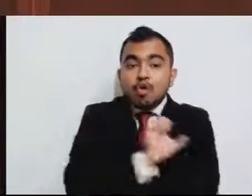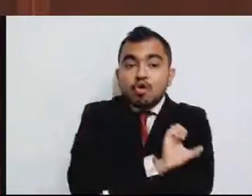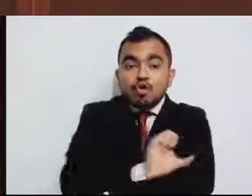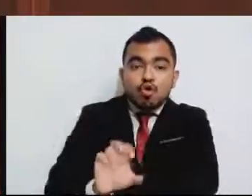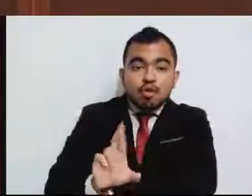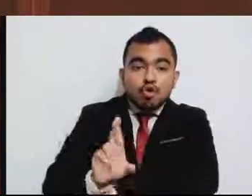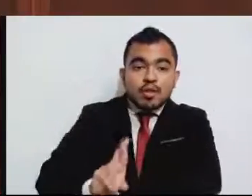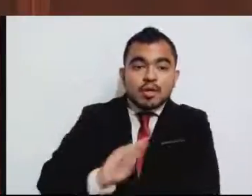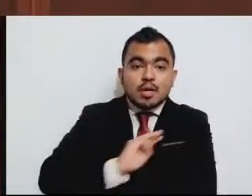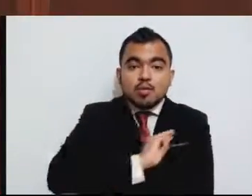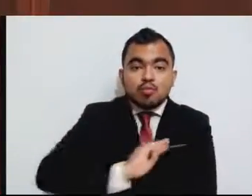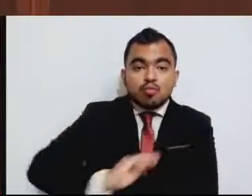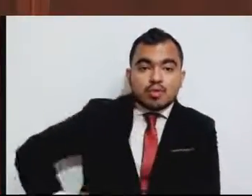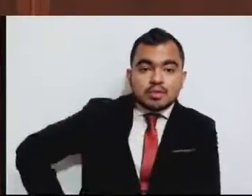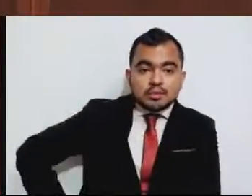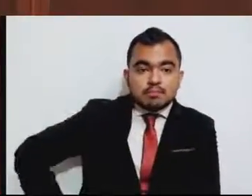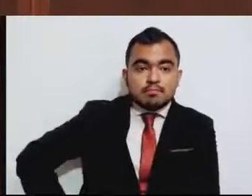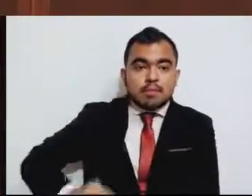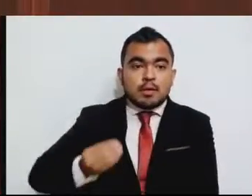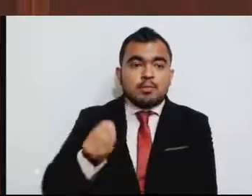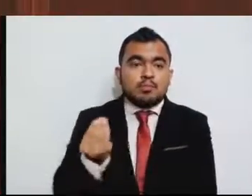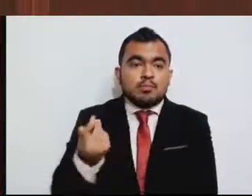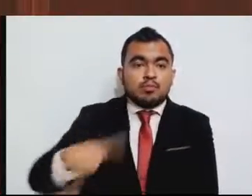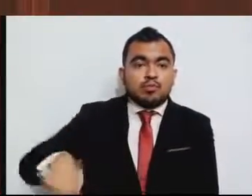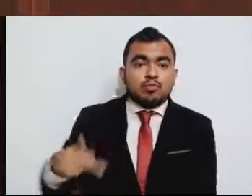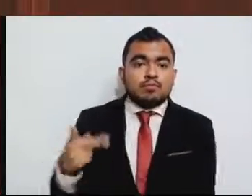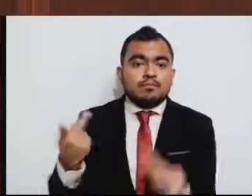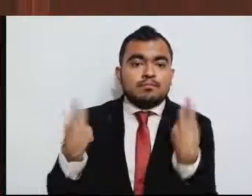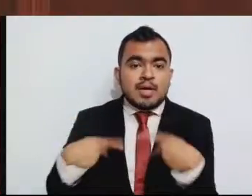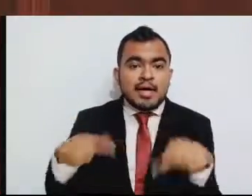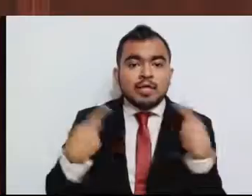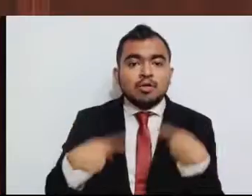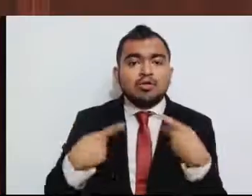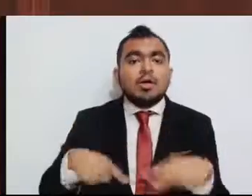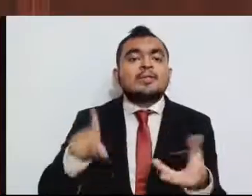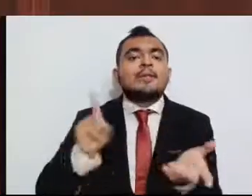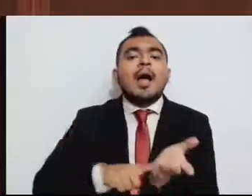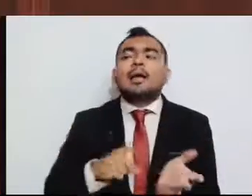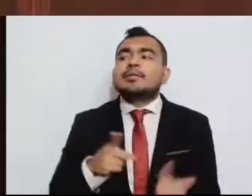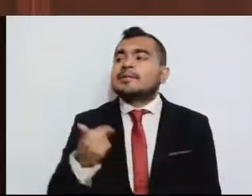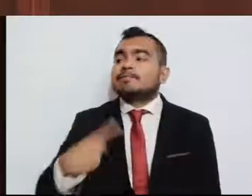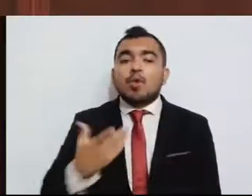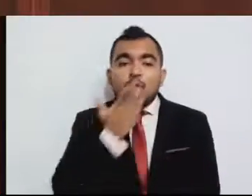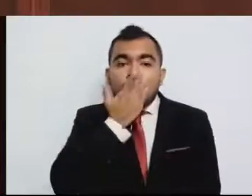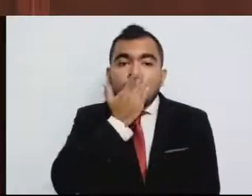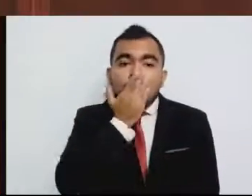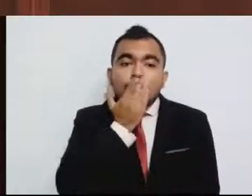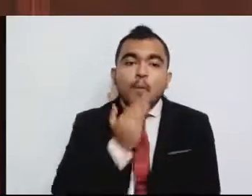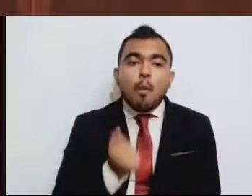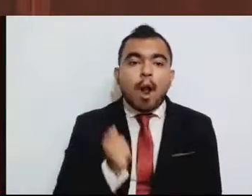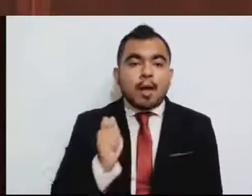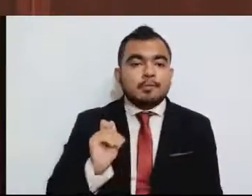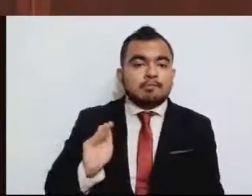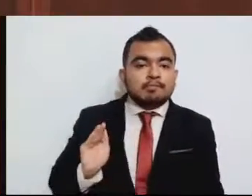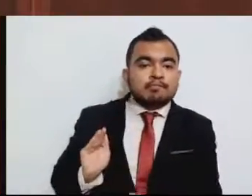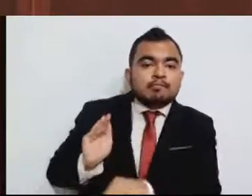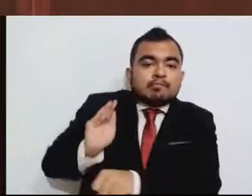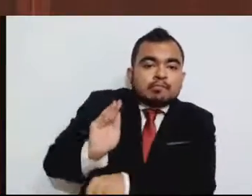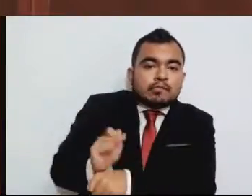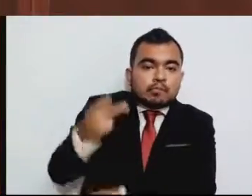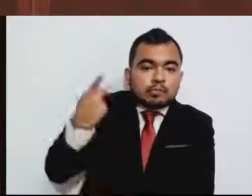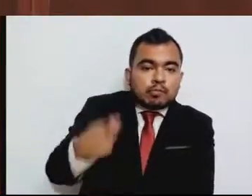invento de gente que en un momento dado no tiene el respaldo en sí del estado